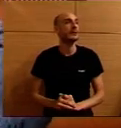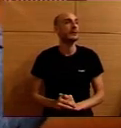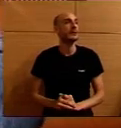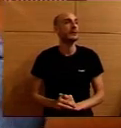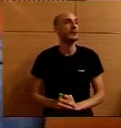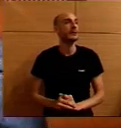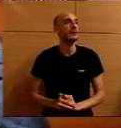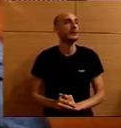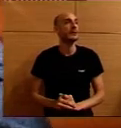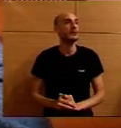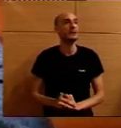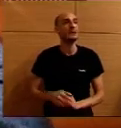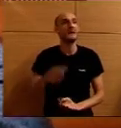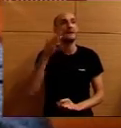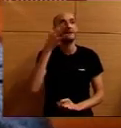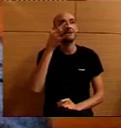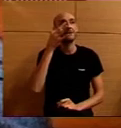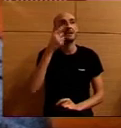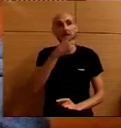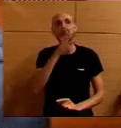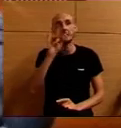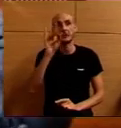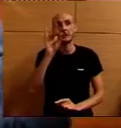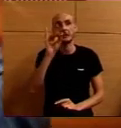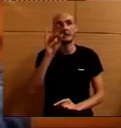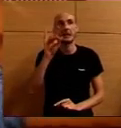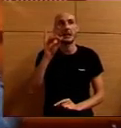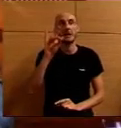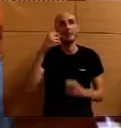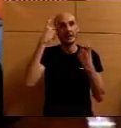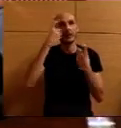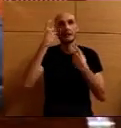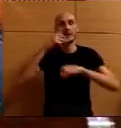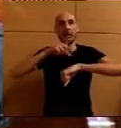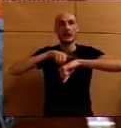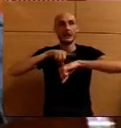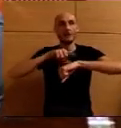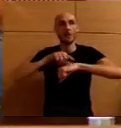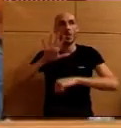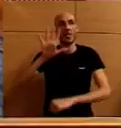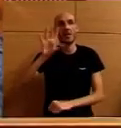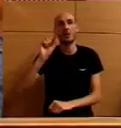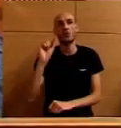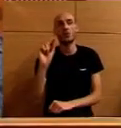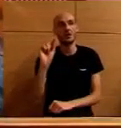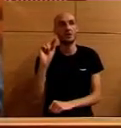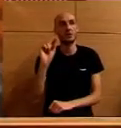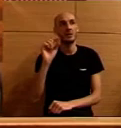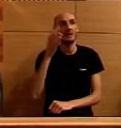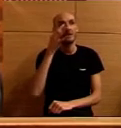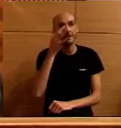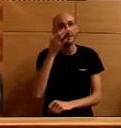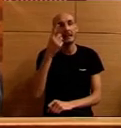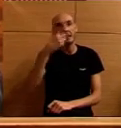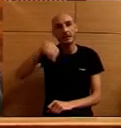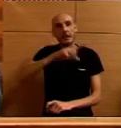¿no? Pues lo haré más. No pasa nada. Bien. Pero sí, vamos a intentar. Lo voy a intentar. Lo de la brevedad, sí.